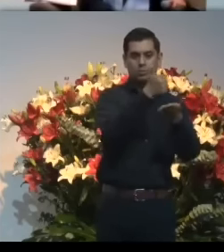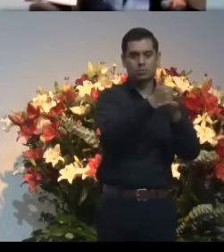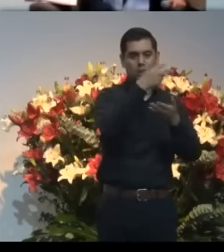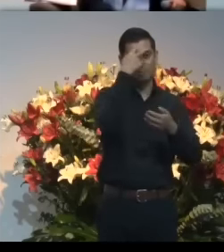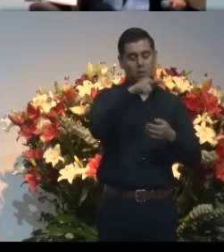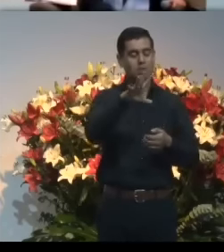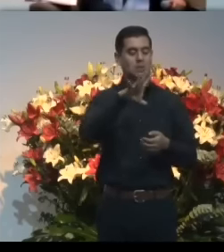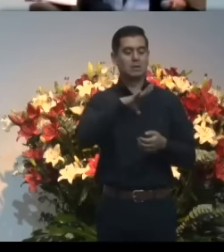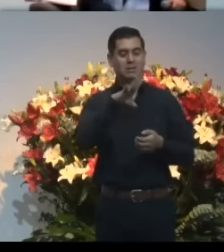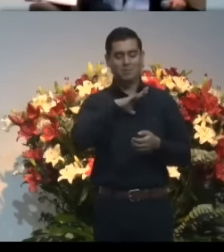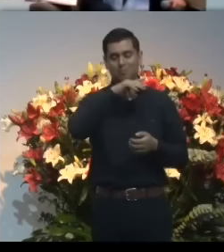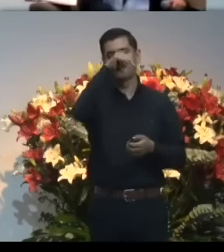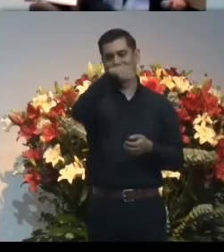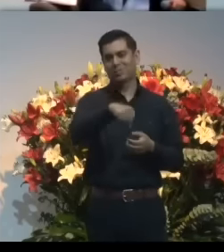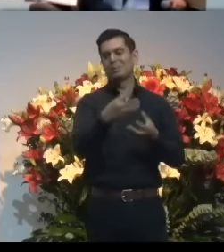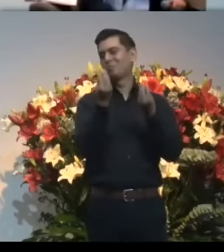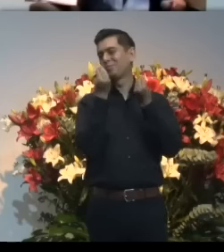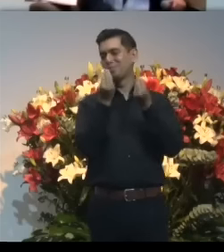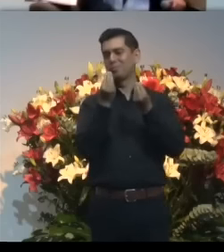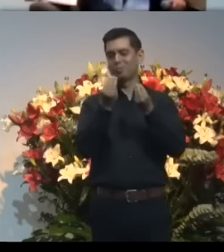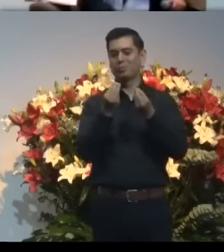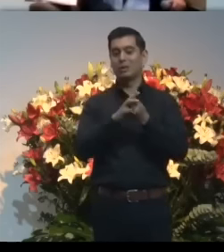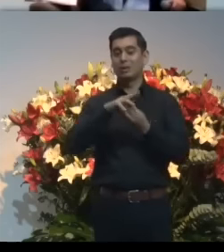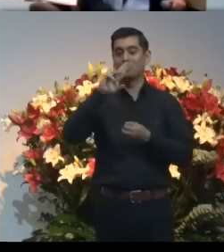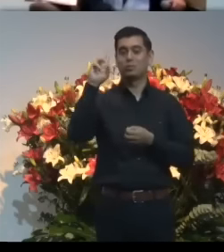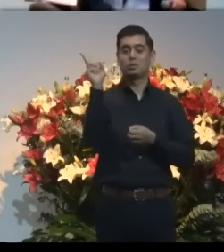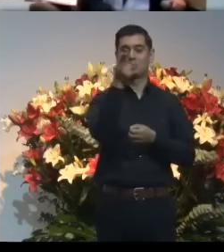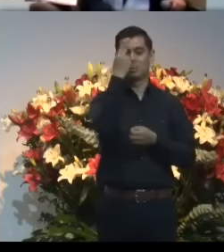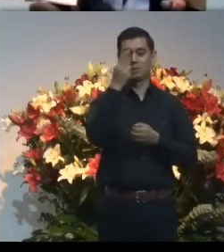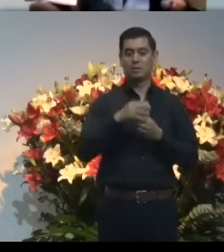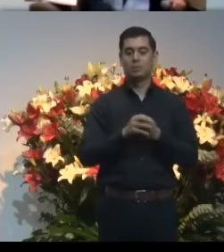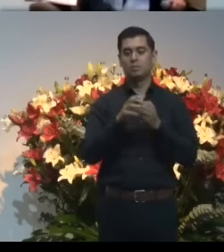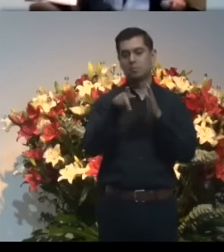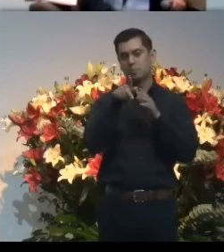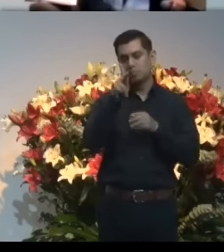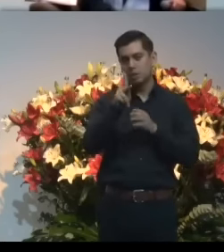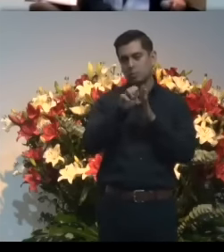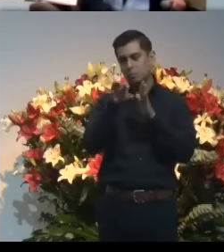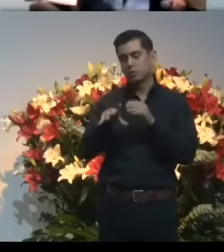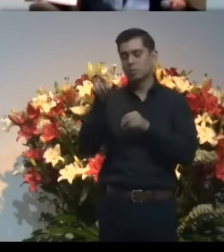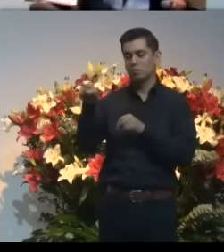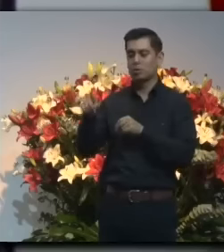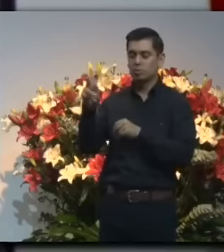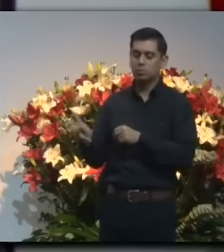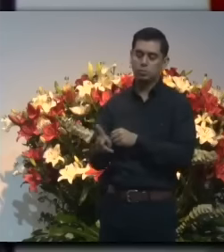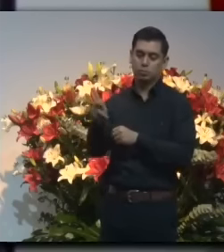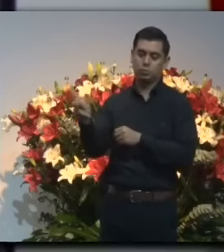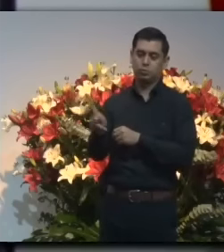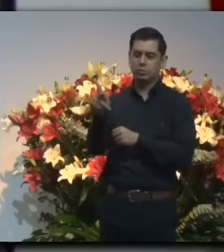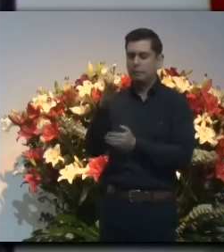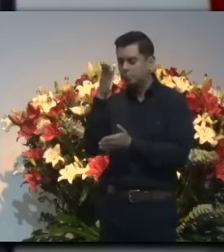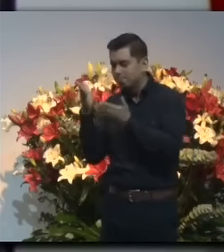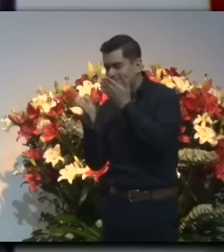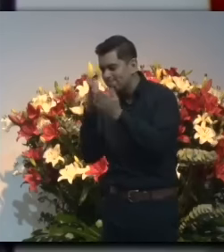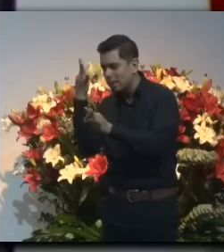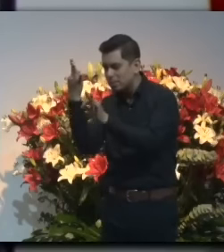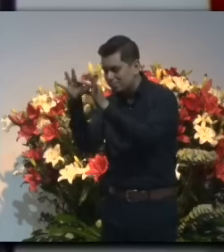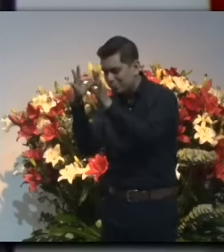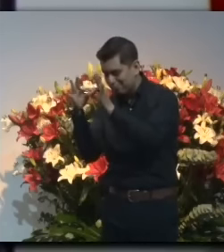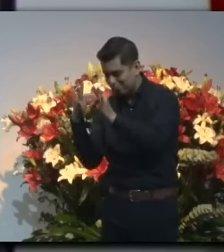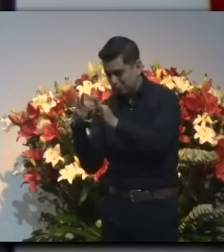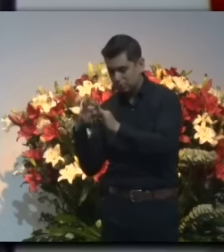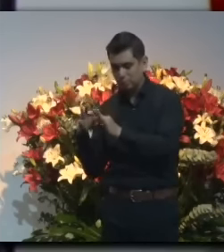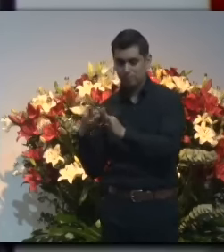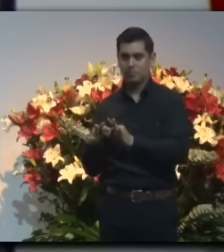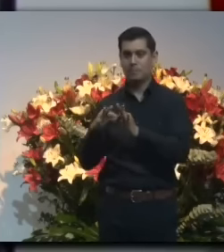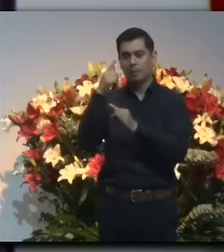aquí hay muchísima oferta educativa, pero esto sería para las zonas rurales, pues ahí analizar puntualmente cada caso y ver la